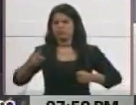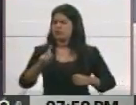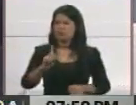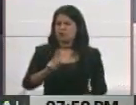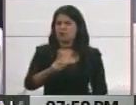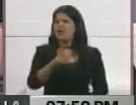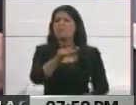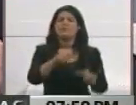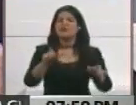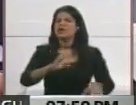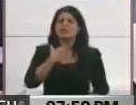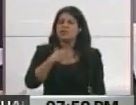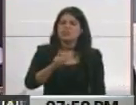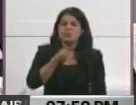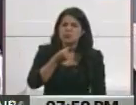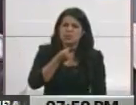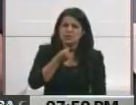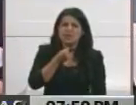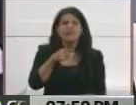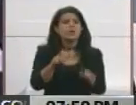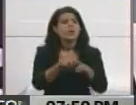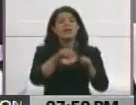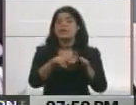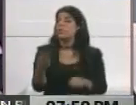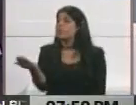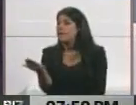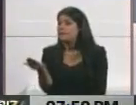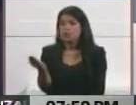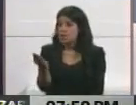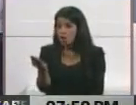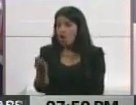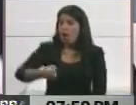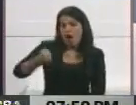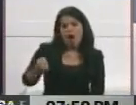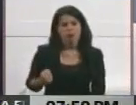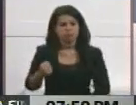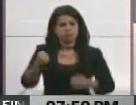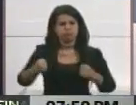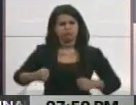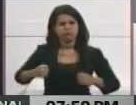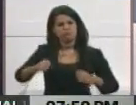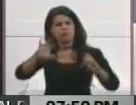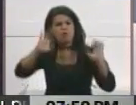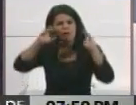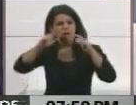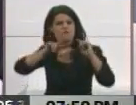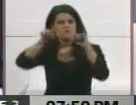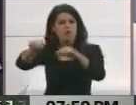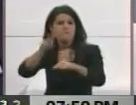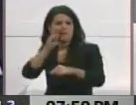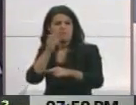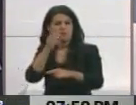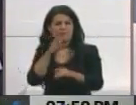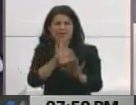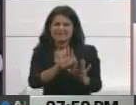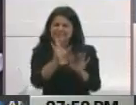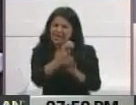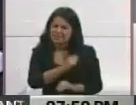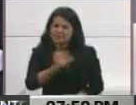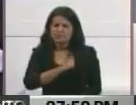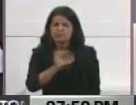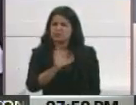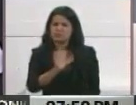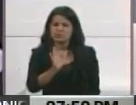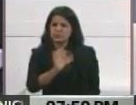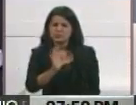infantilismo con el que se actúa Dame esto porque si no me lo das entonces yo voy a Miraflores hay que tener cuidado con